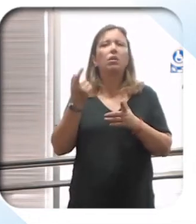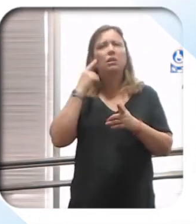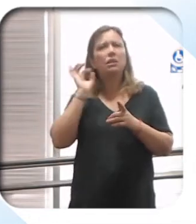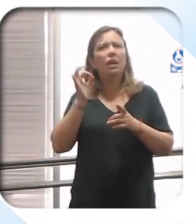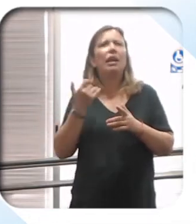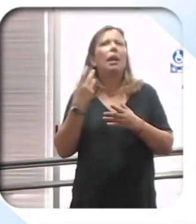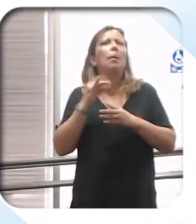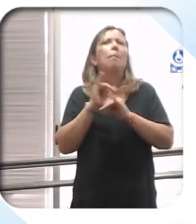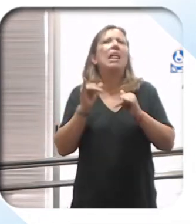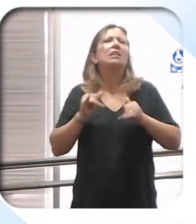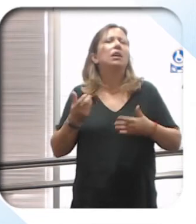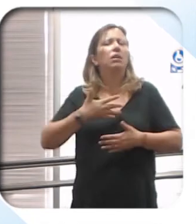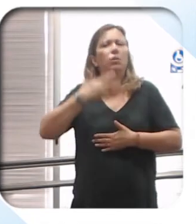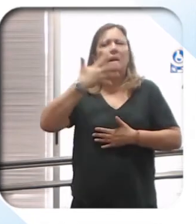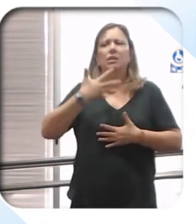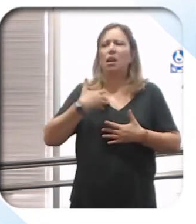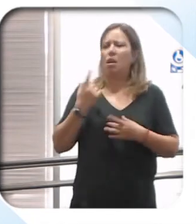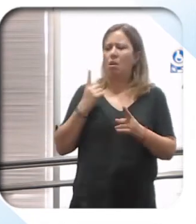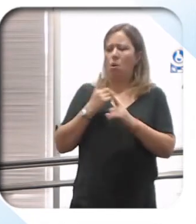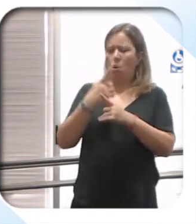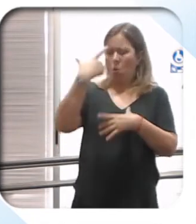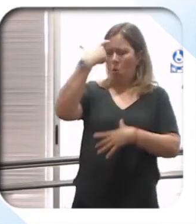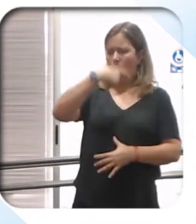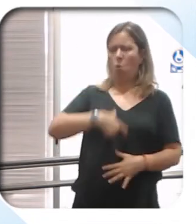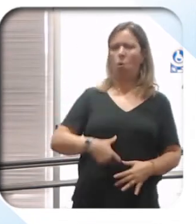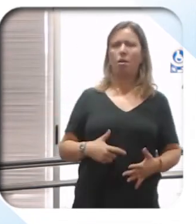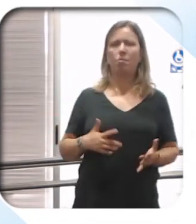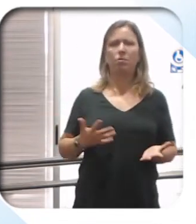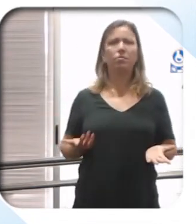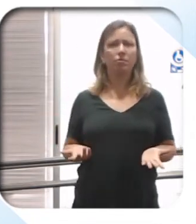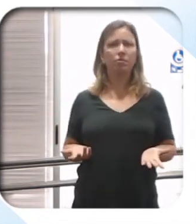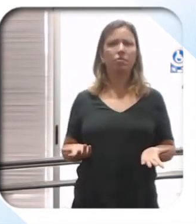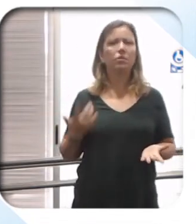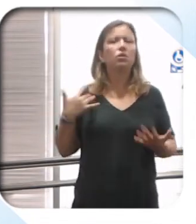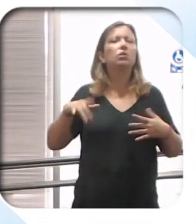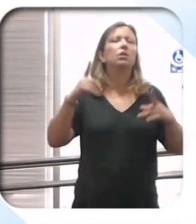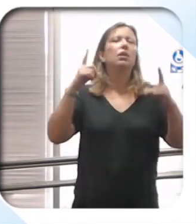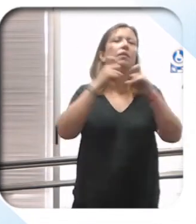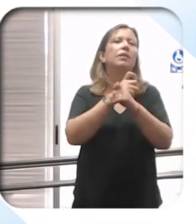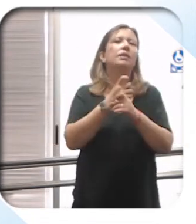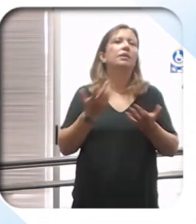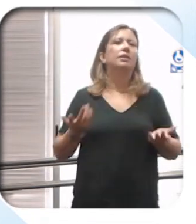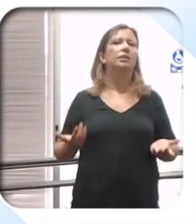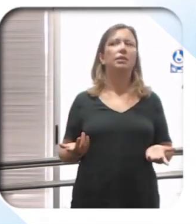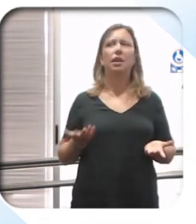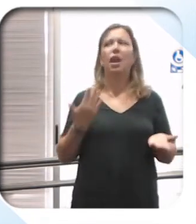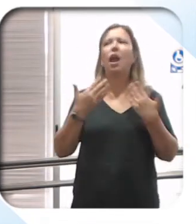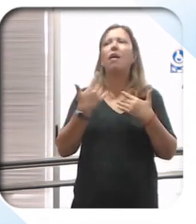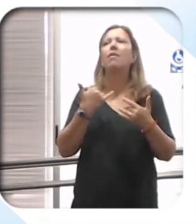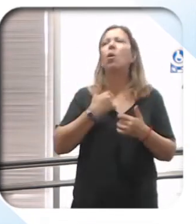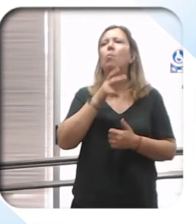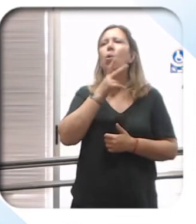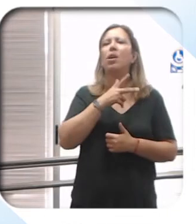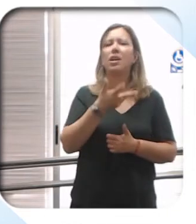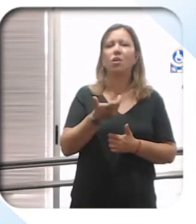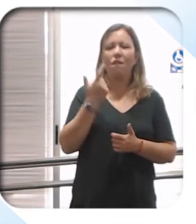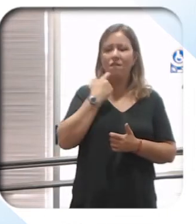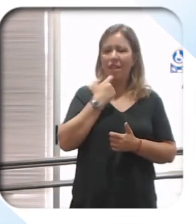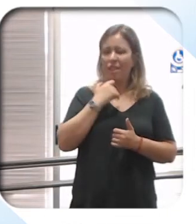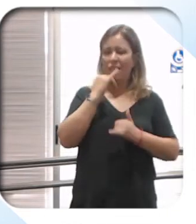placer y de un encuentro con nuestro cuerpo. Entonces es difícil, porque es difícil hablar de los hijos con